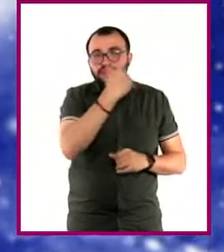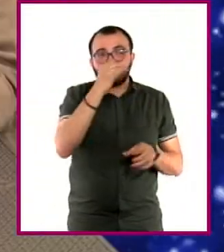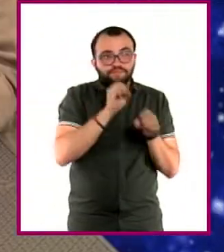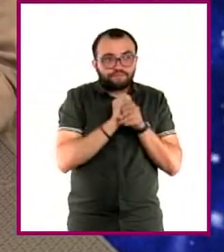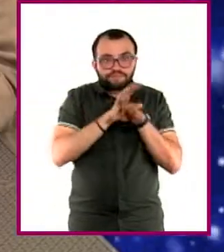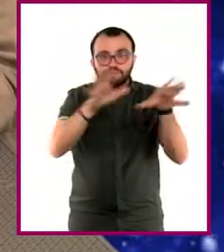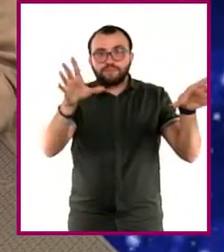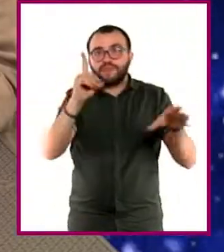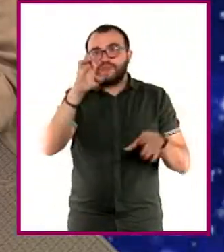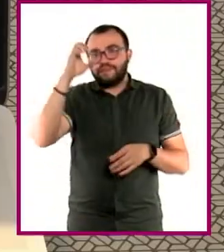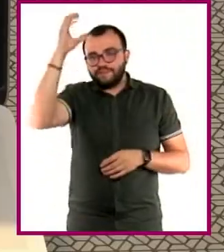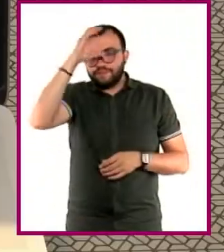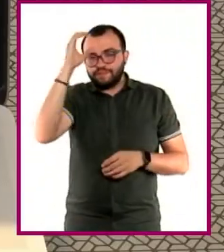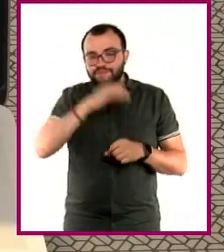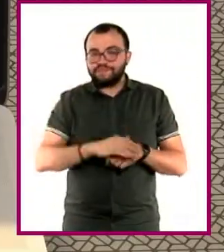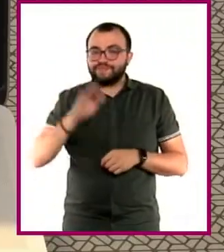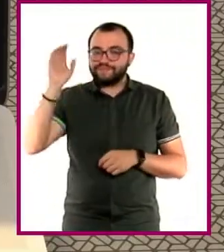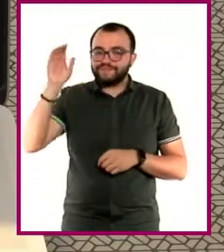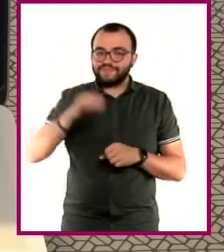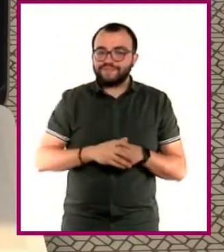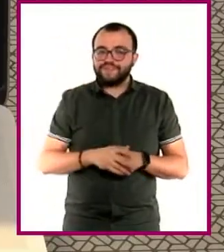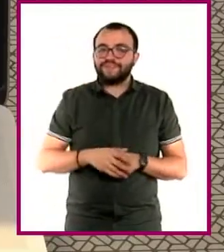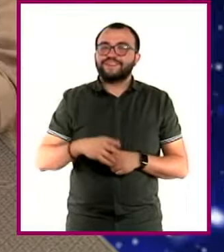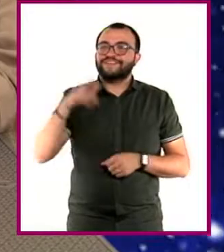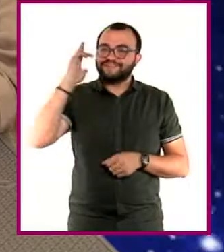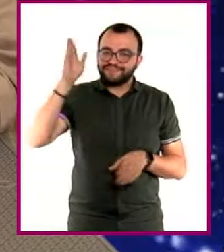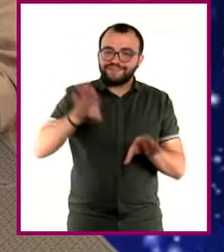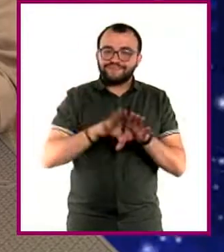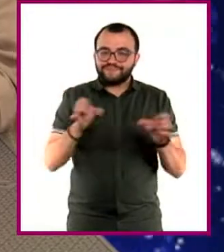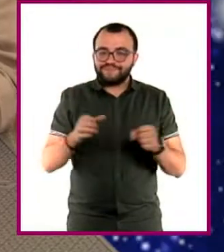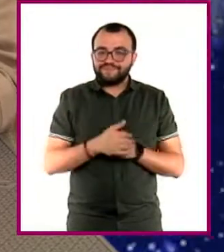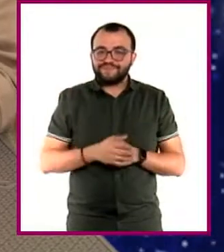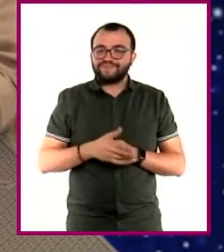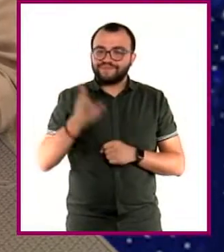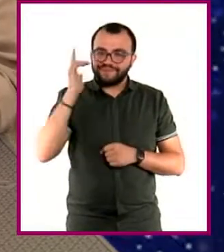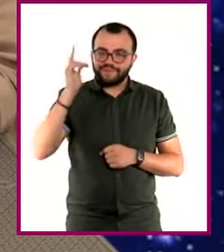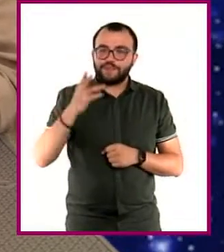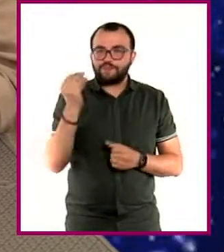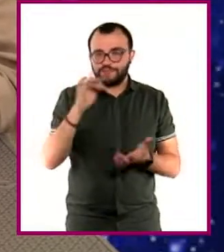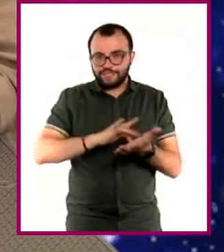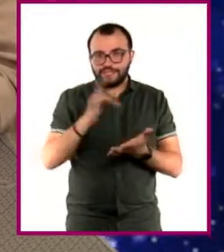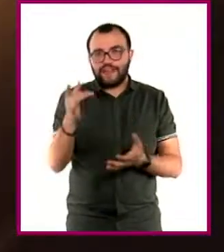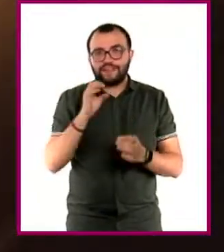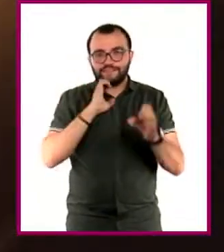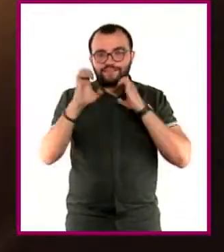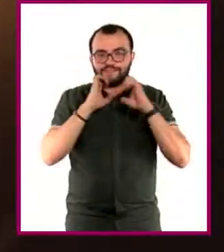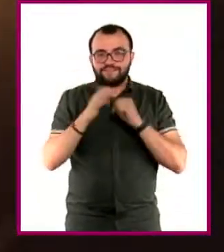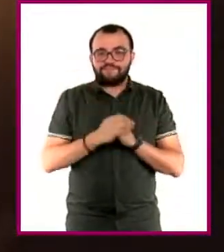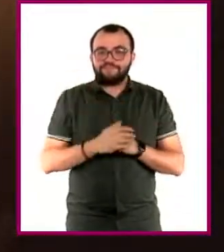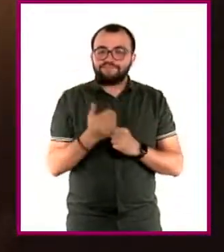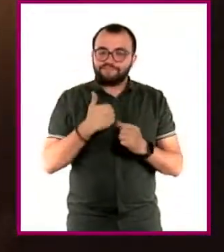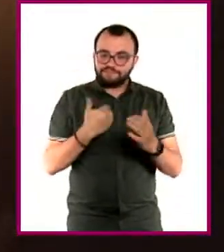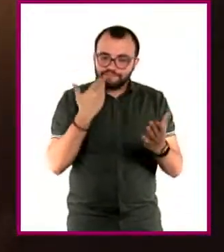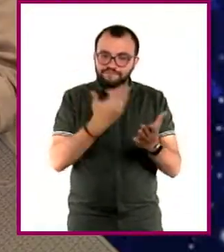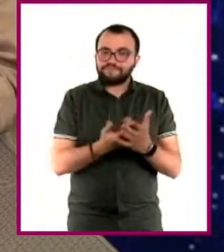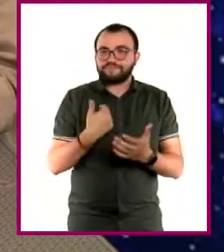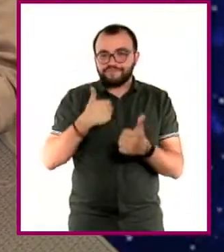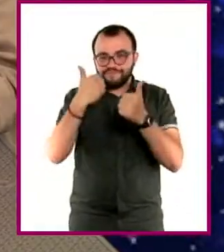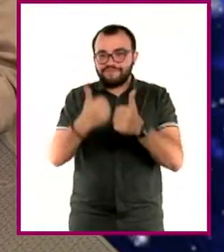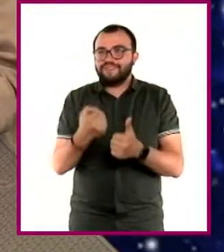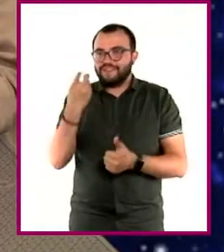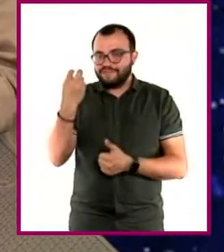de la ciencia. Hola, doctor. ¿Qué tal? ¿Cómo están, amigos? Hola, doctor. Muchas gracias por la entrevista. Es un placer estar con